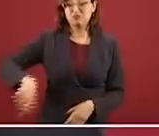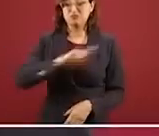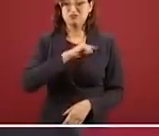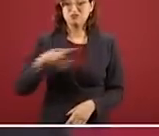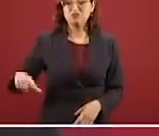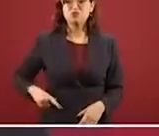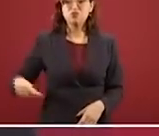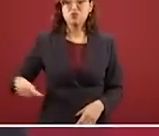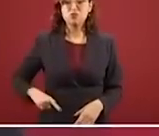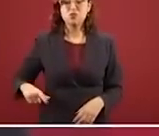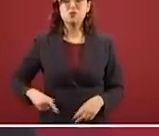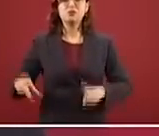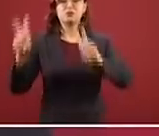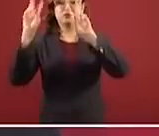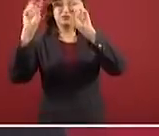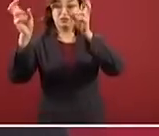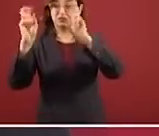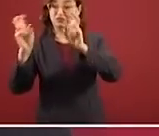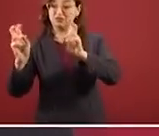es